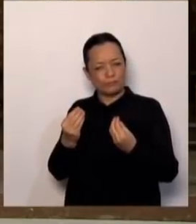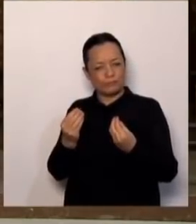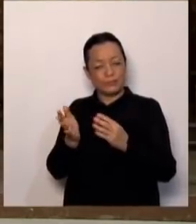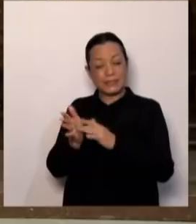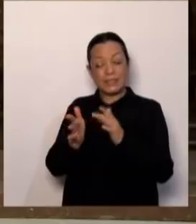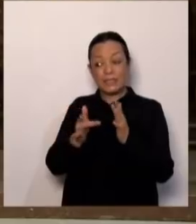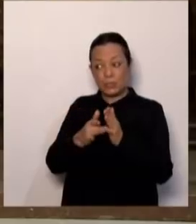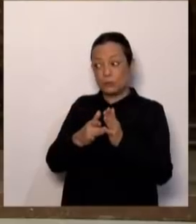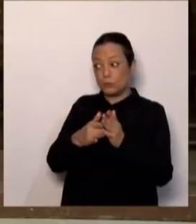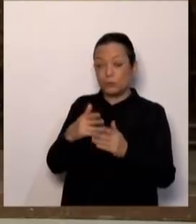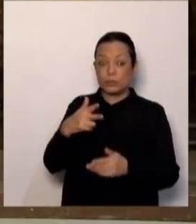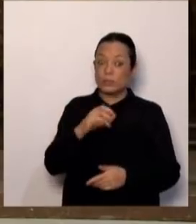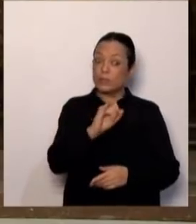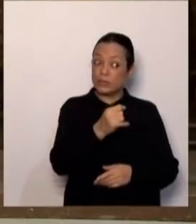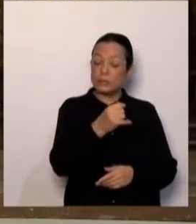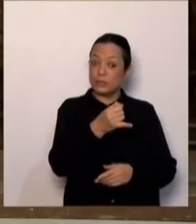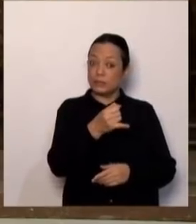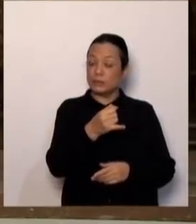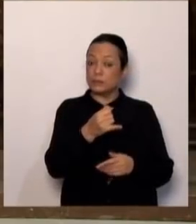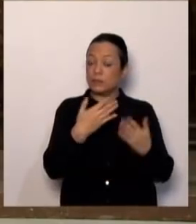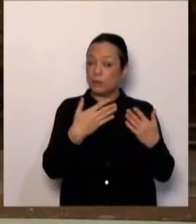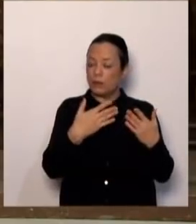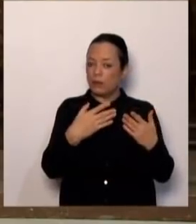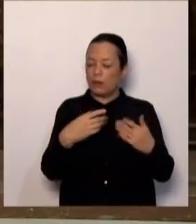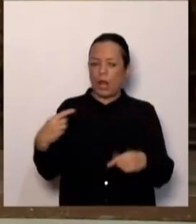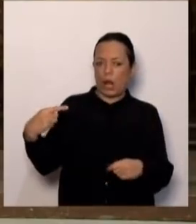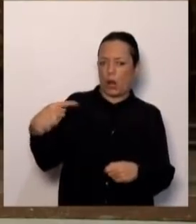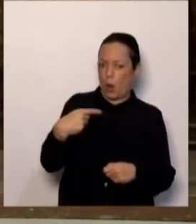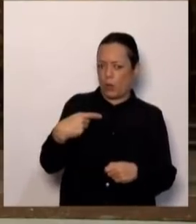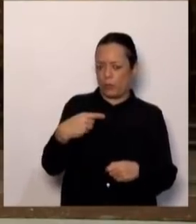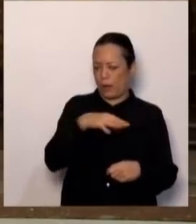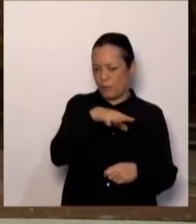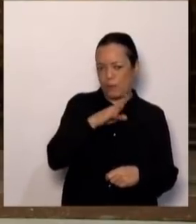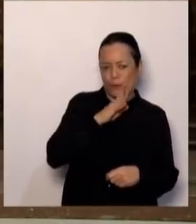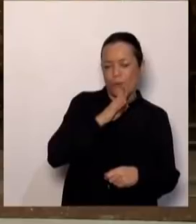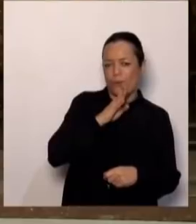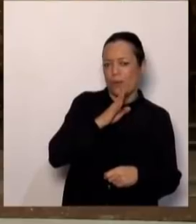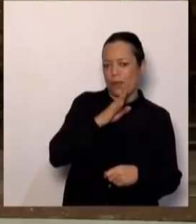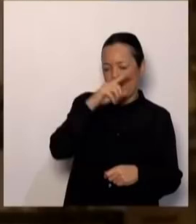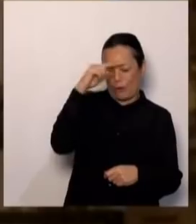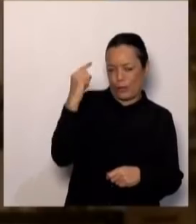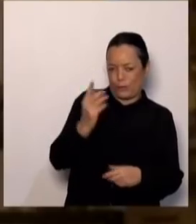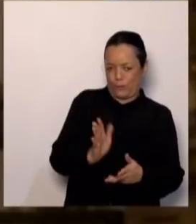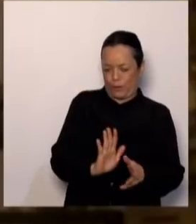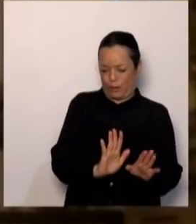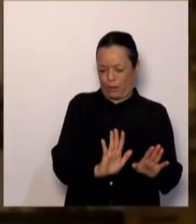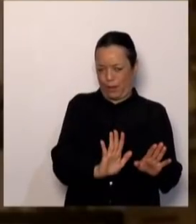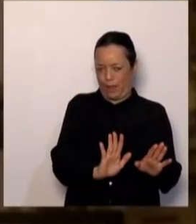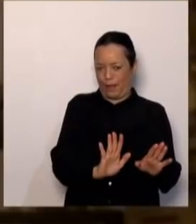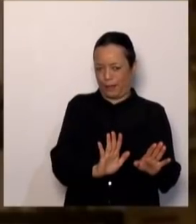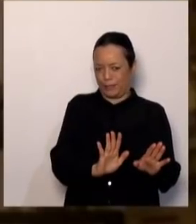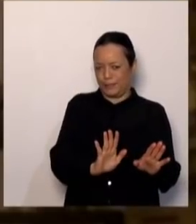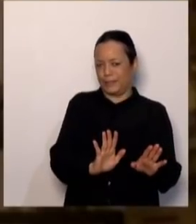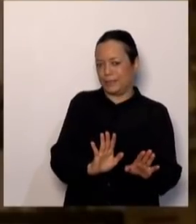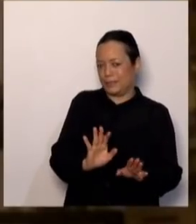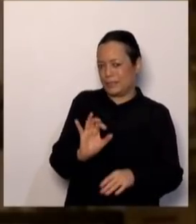impuesto, se pone en contra a todos los judíos muy nacionalistas que no quieren saber